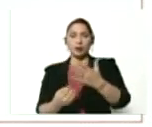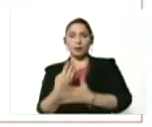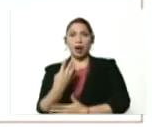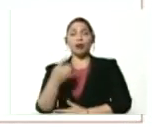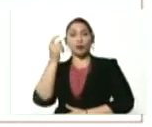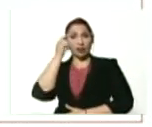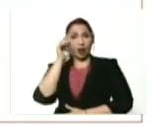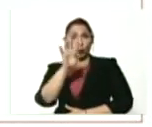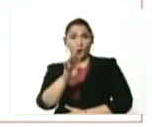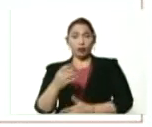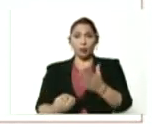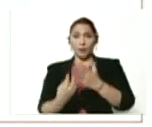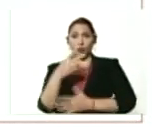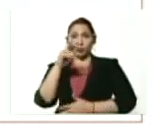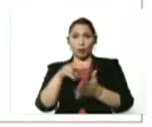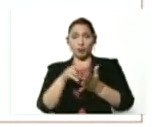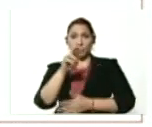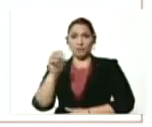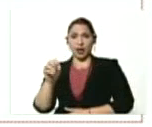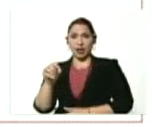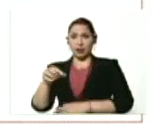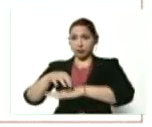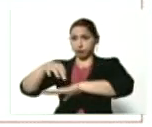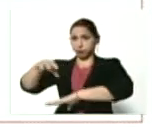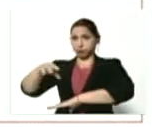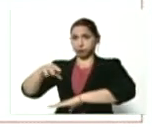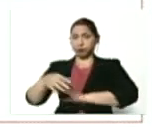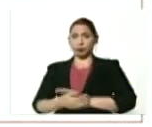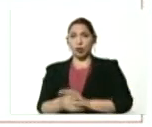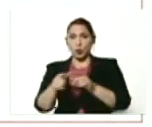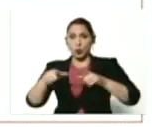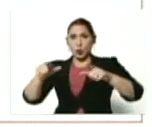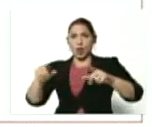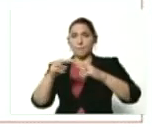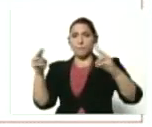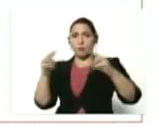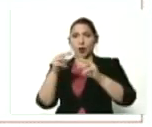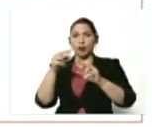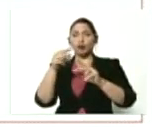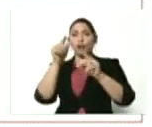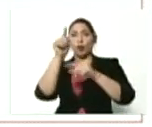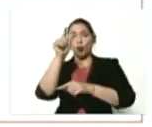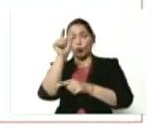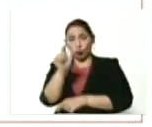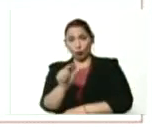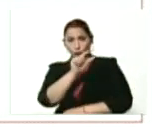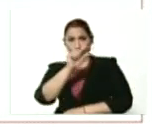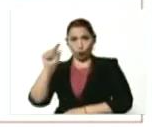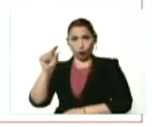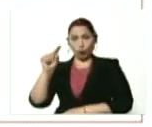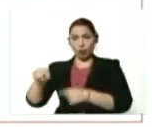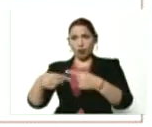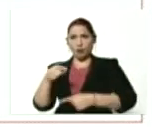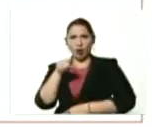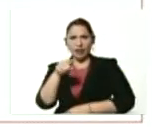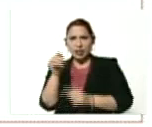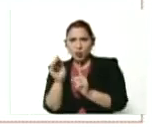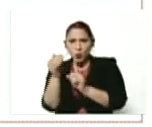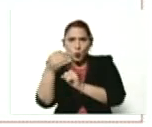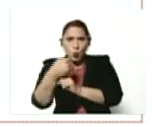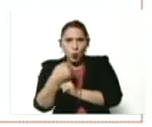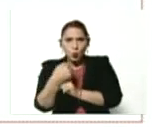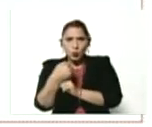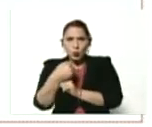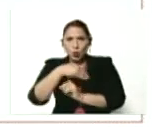mayo de 2020 fue dejado en la localidad de Puerto Cruz y luego desde allí se escondió en